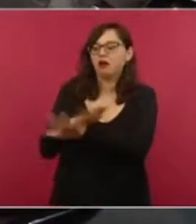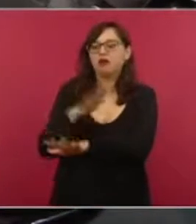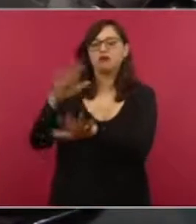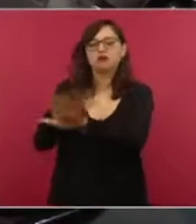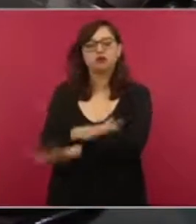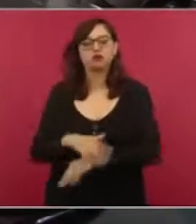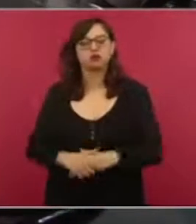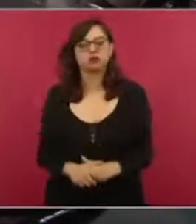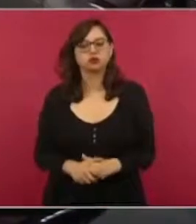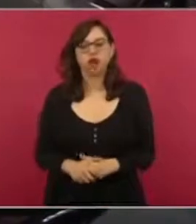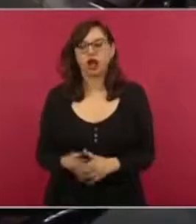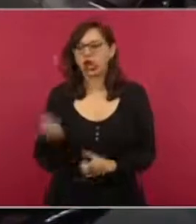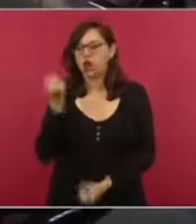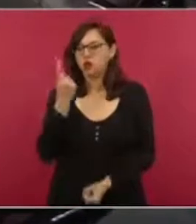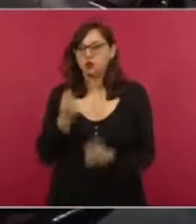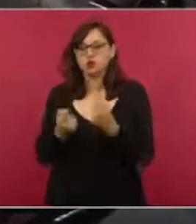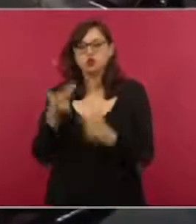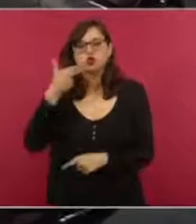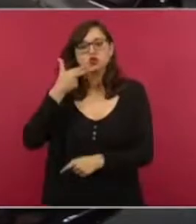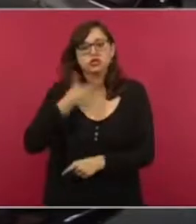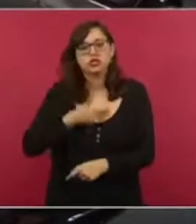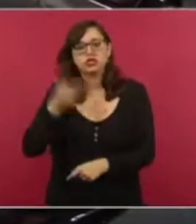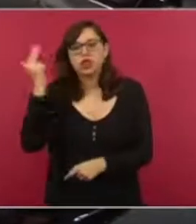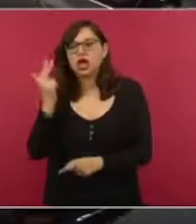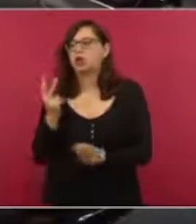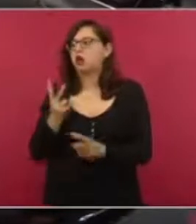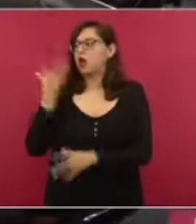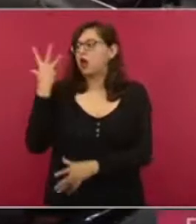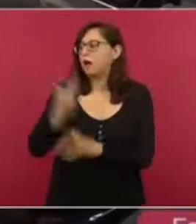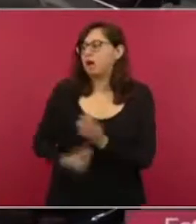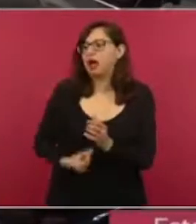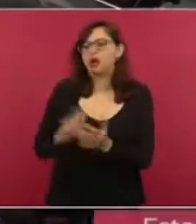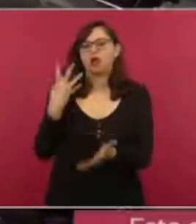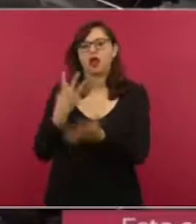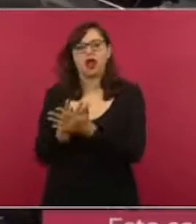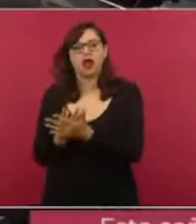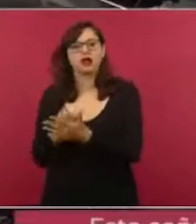están en la cárcel, en el exilio.